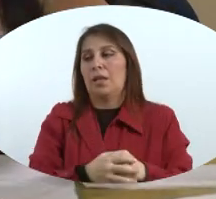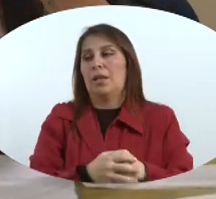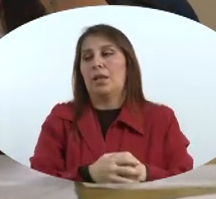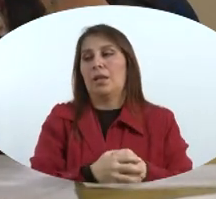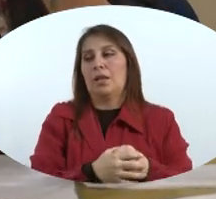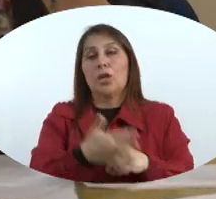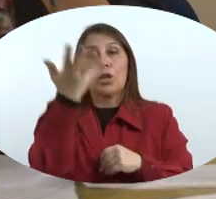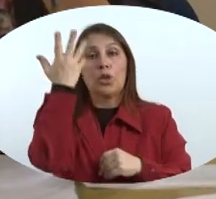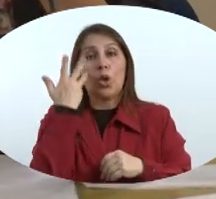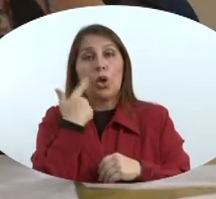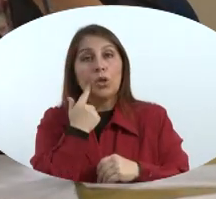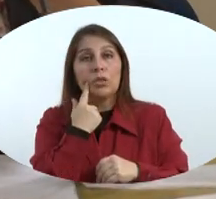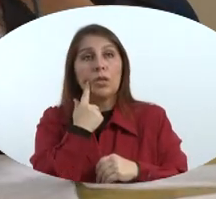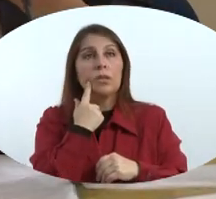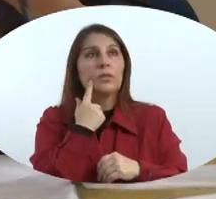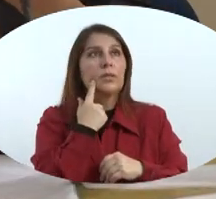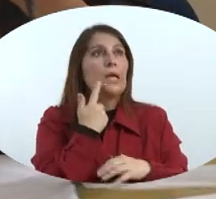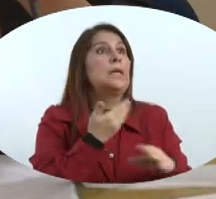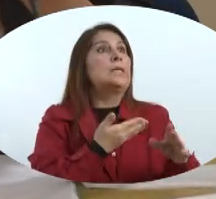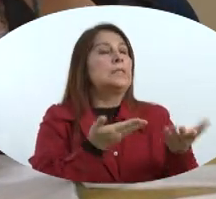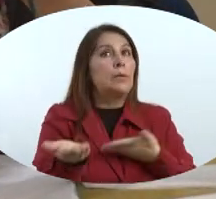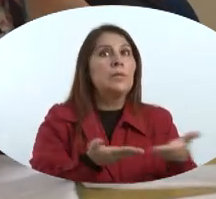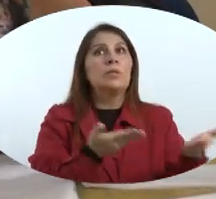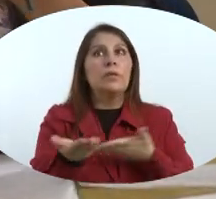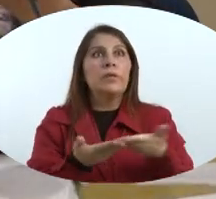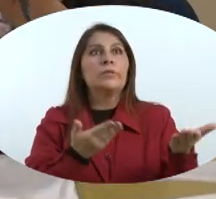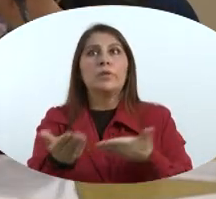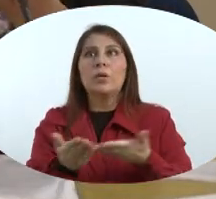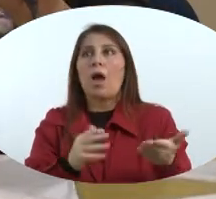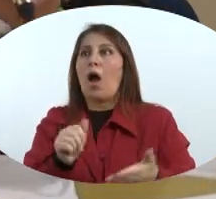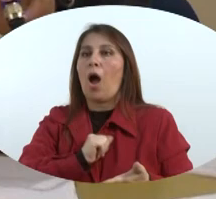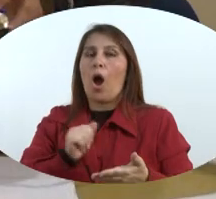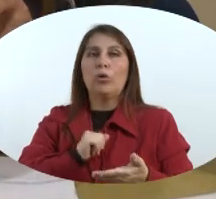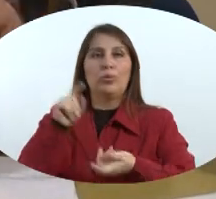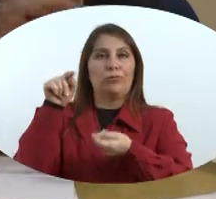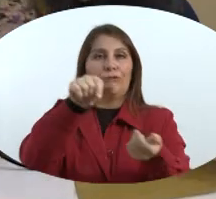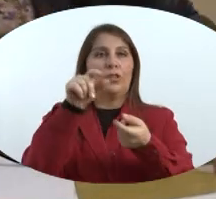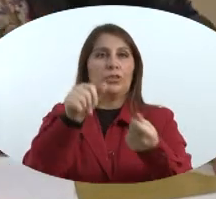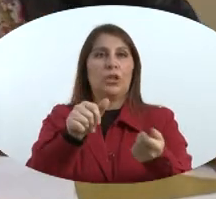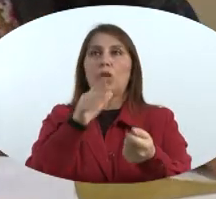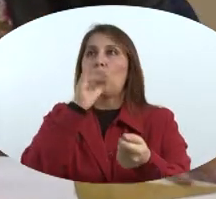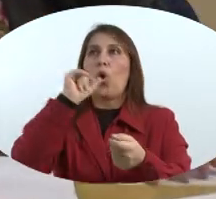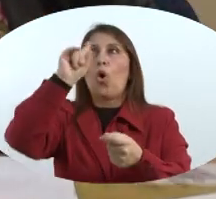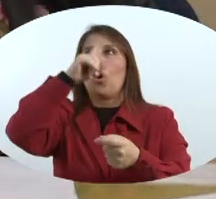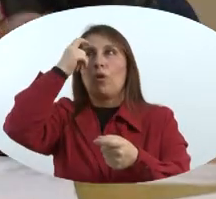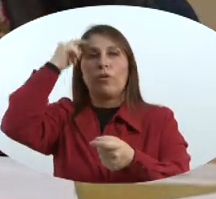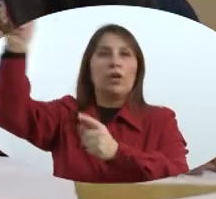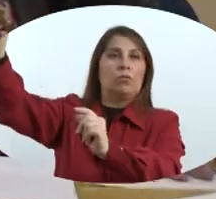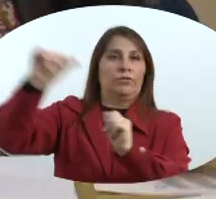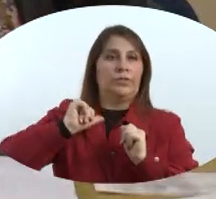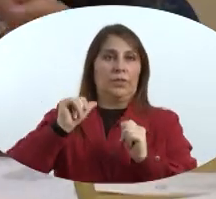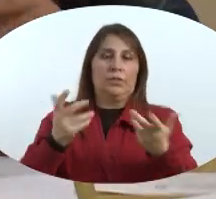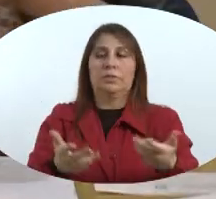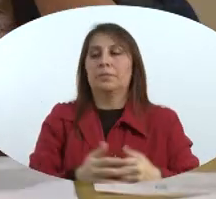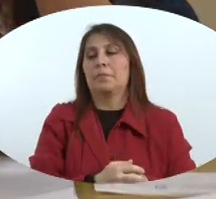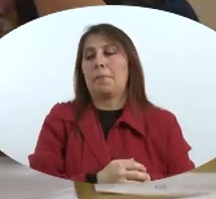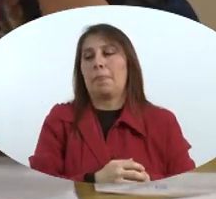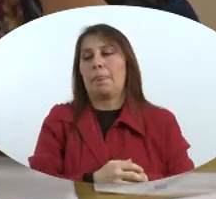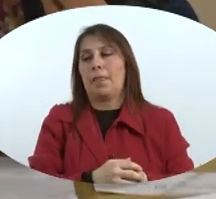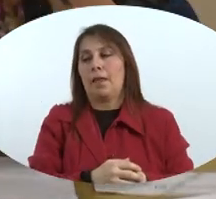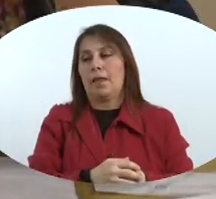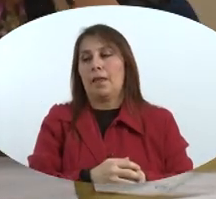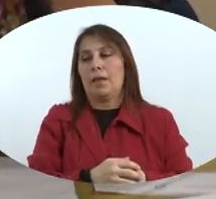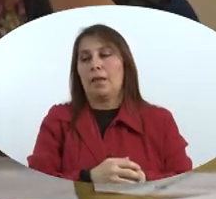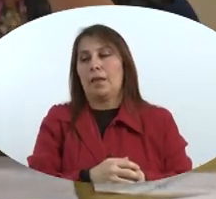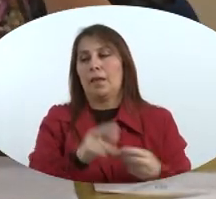cada día tengamos más a la venta de servicios y a la autofinanciación que a la financiación estatal y luego para lo que en materia